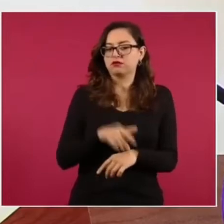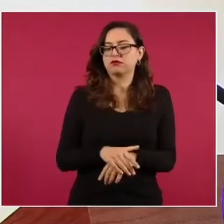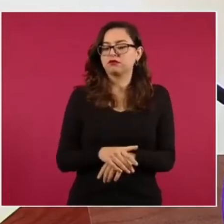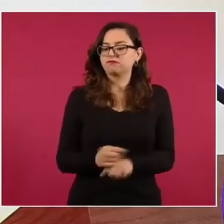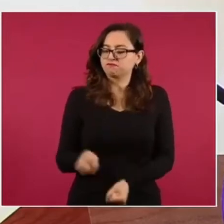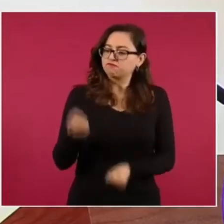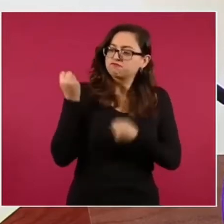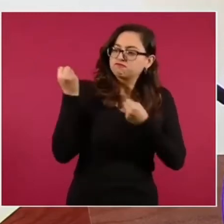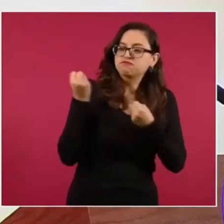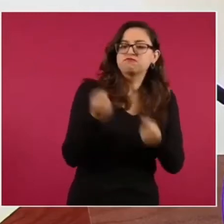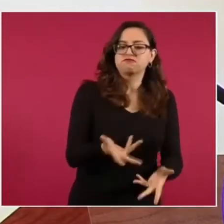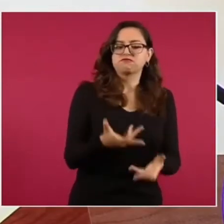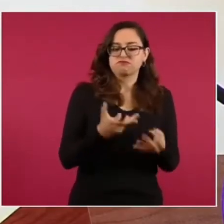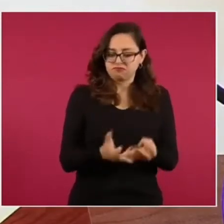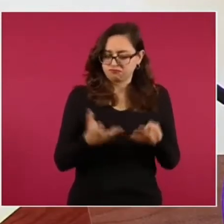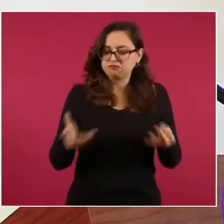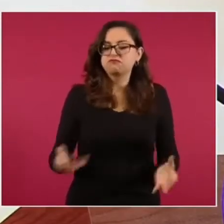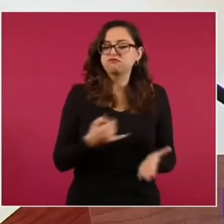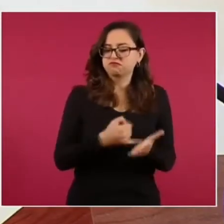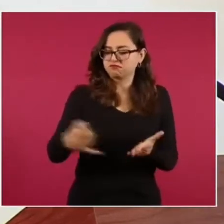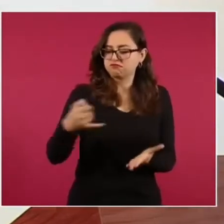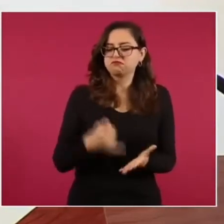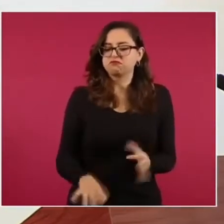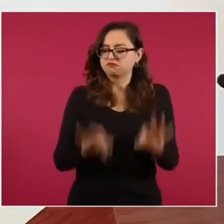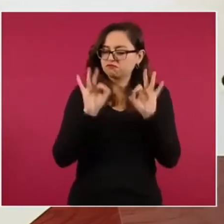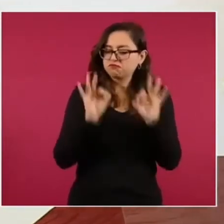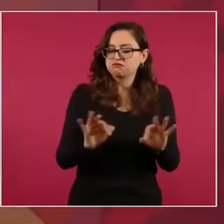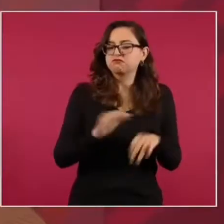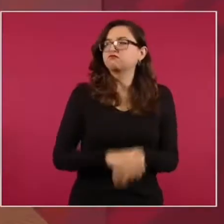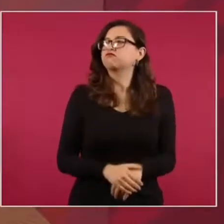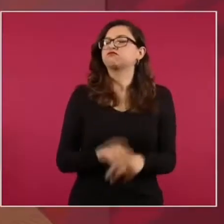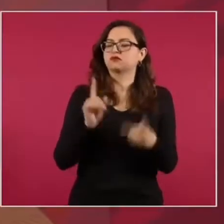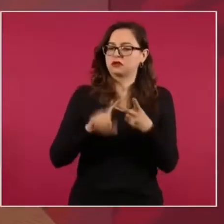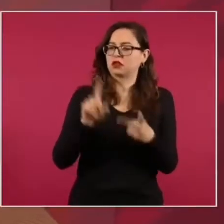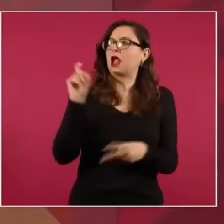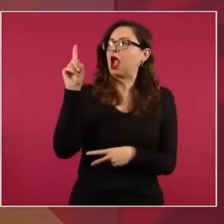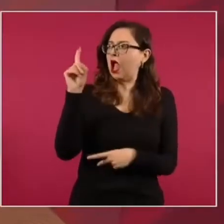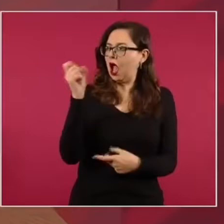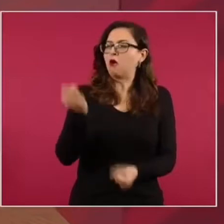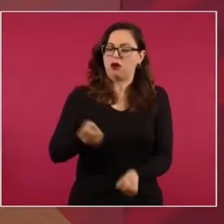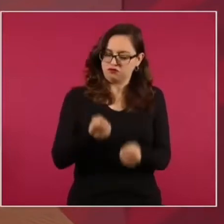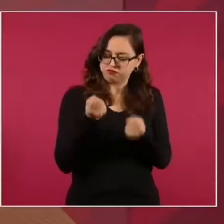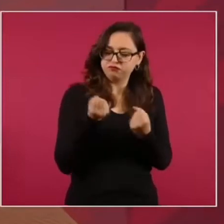dales buenas tierras, agua,